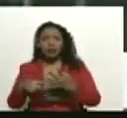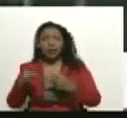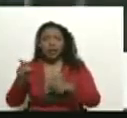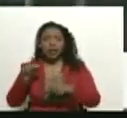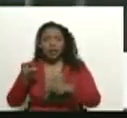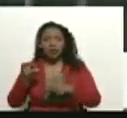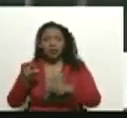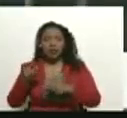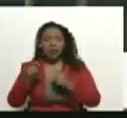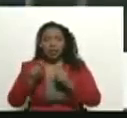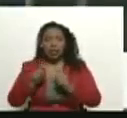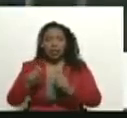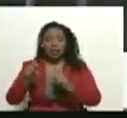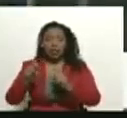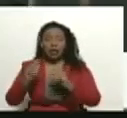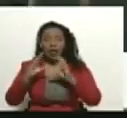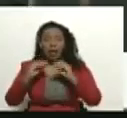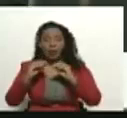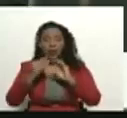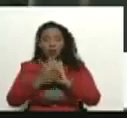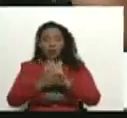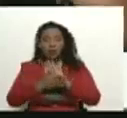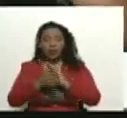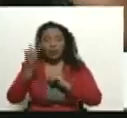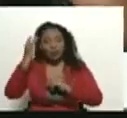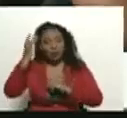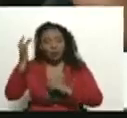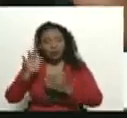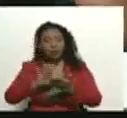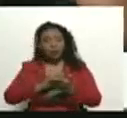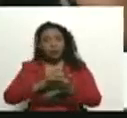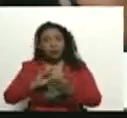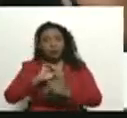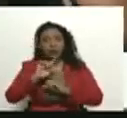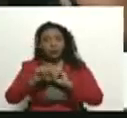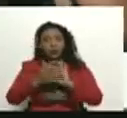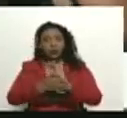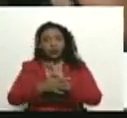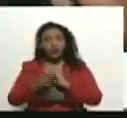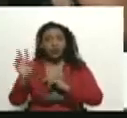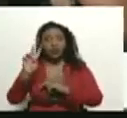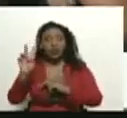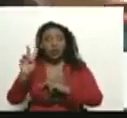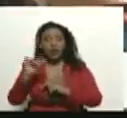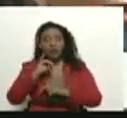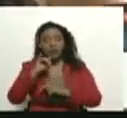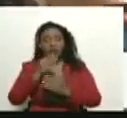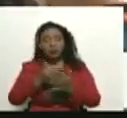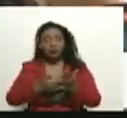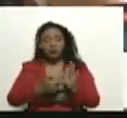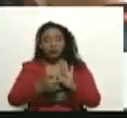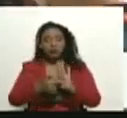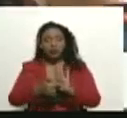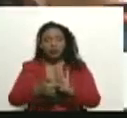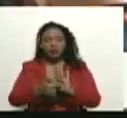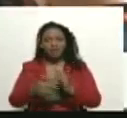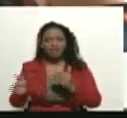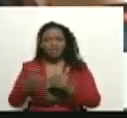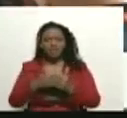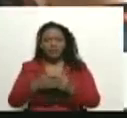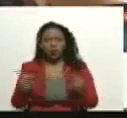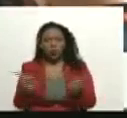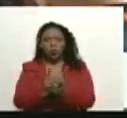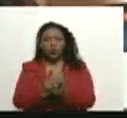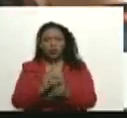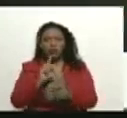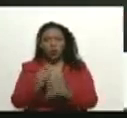uno intenta hablar con esta inteligencia artificial y preguntarle cosas sobre Venezuela, la información que te dan es totalmente sesgada en